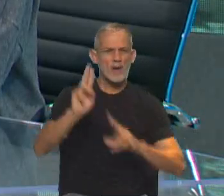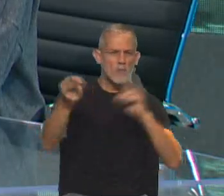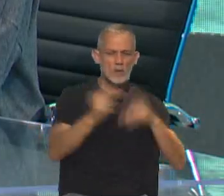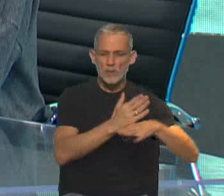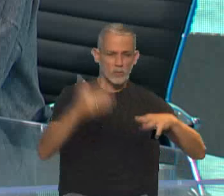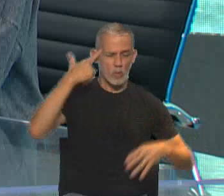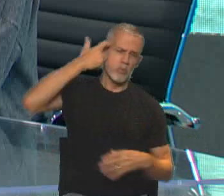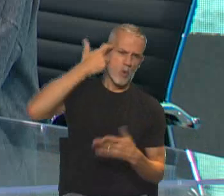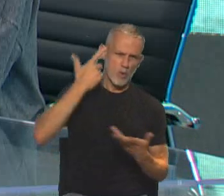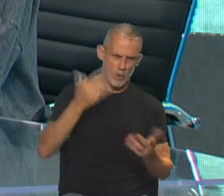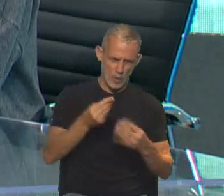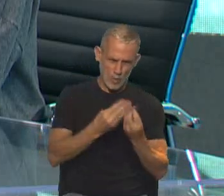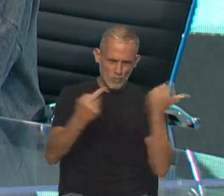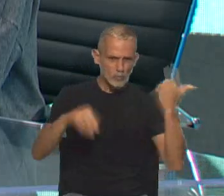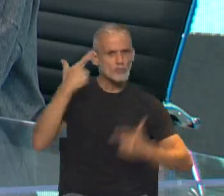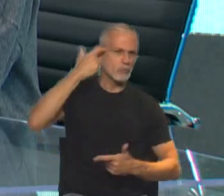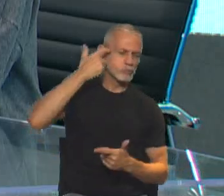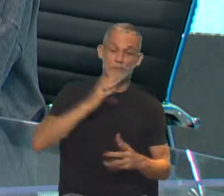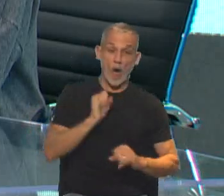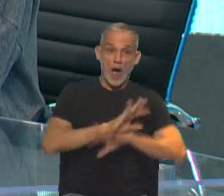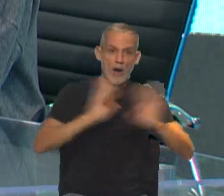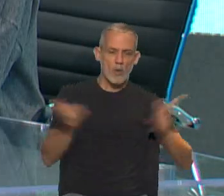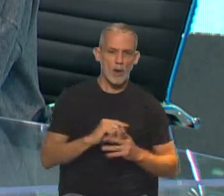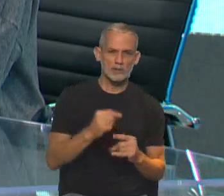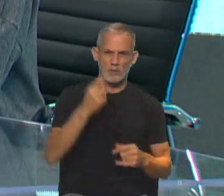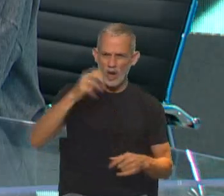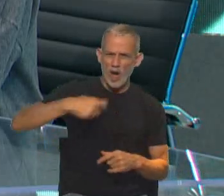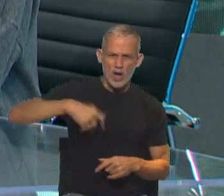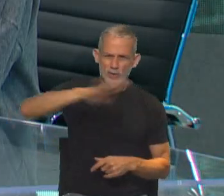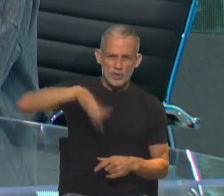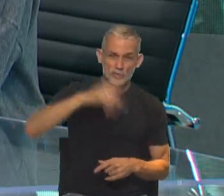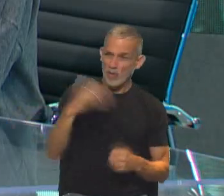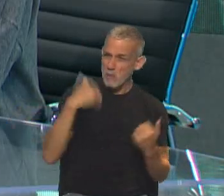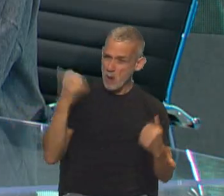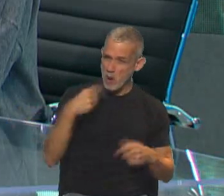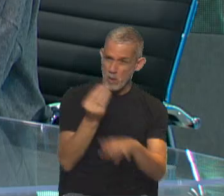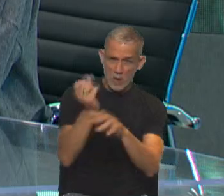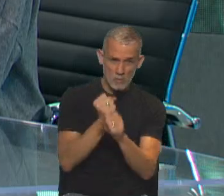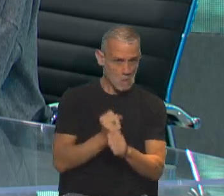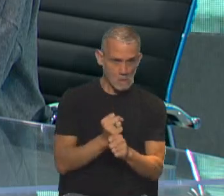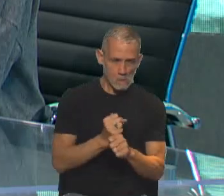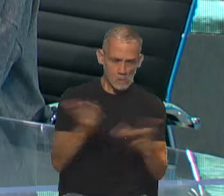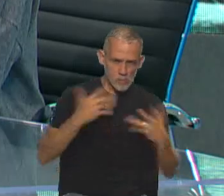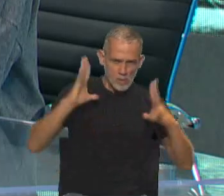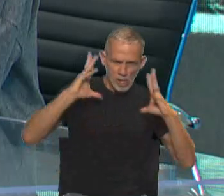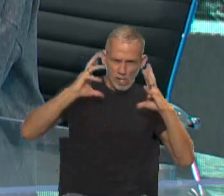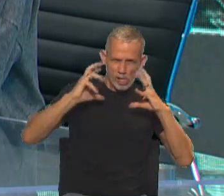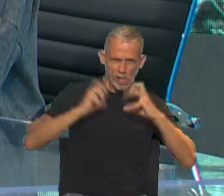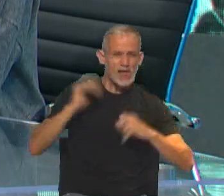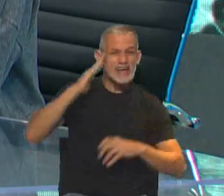porque se pegaron un tiro, porque no soportaron el ninguneo de una sociedad que no les daba laburo, que no les